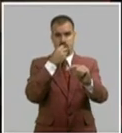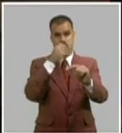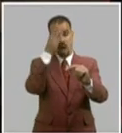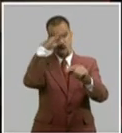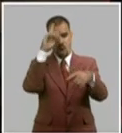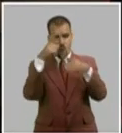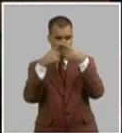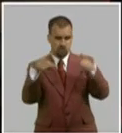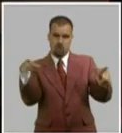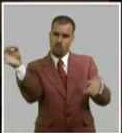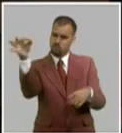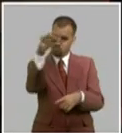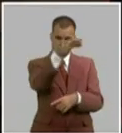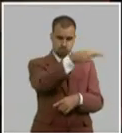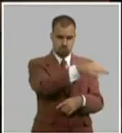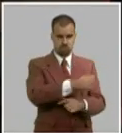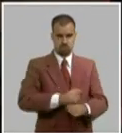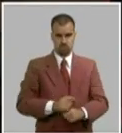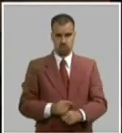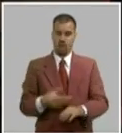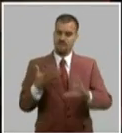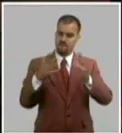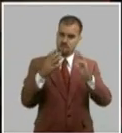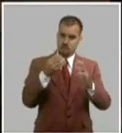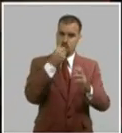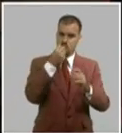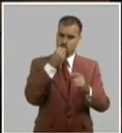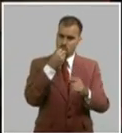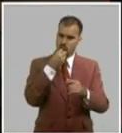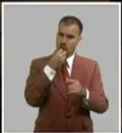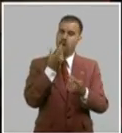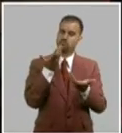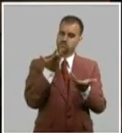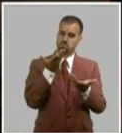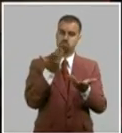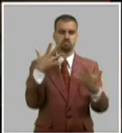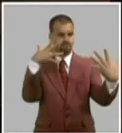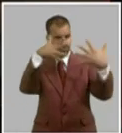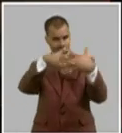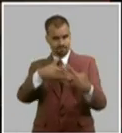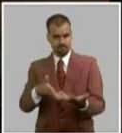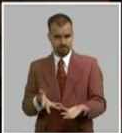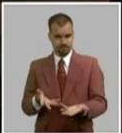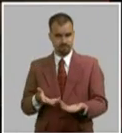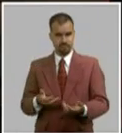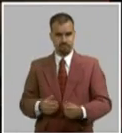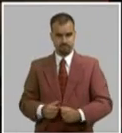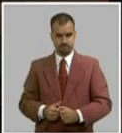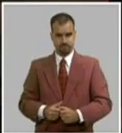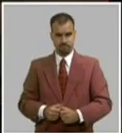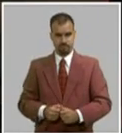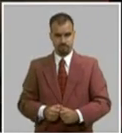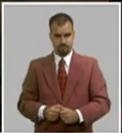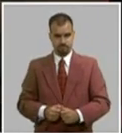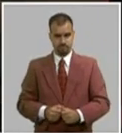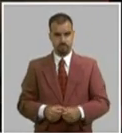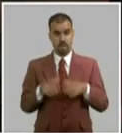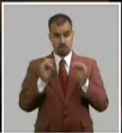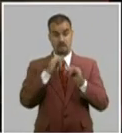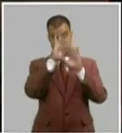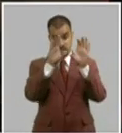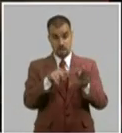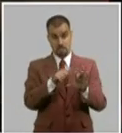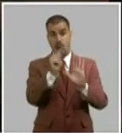de los municipios, como una forma de comunicación social, además a lo que nos llamó también en este informe